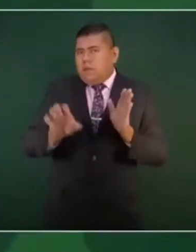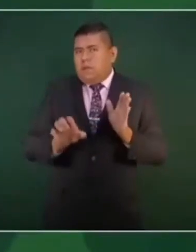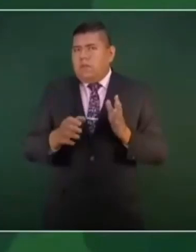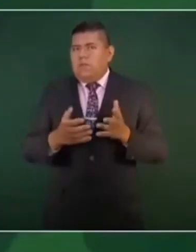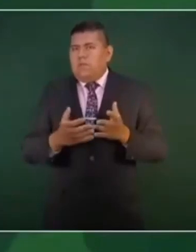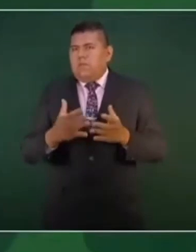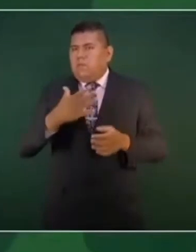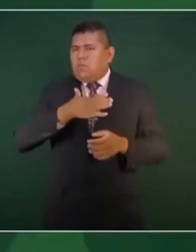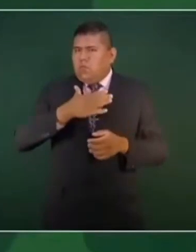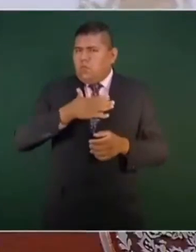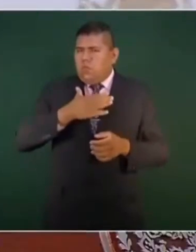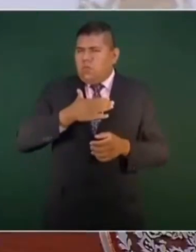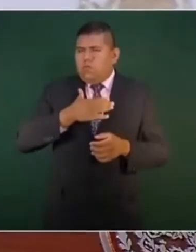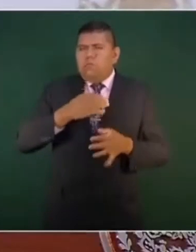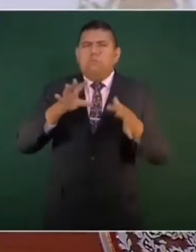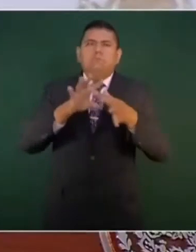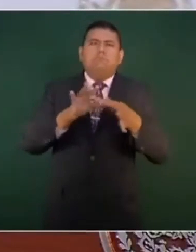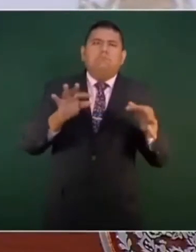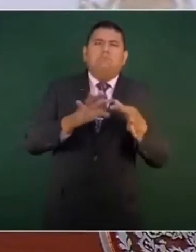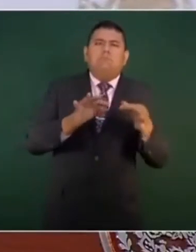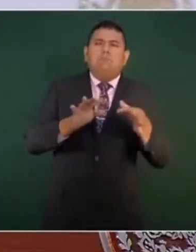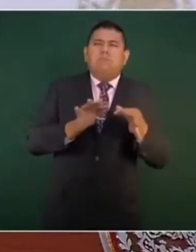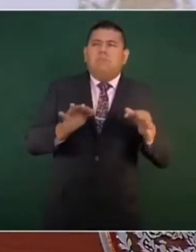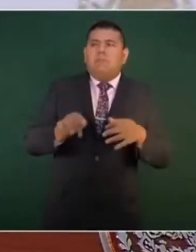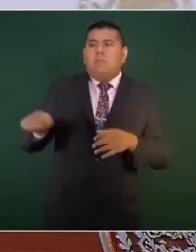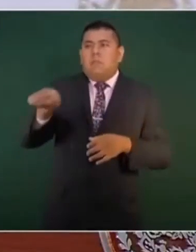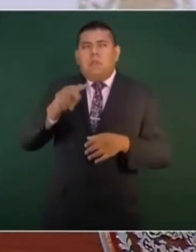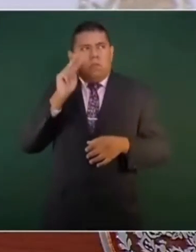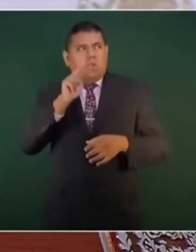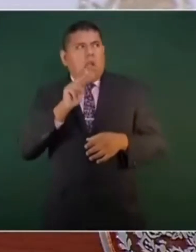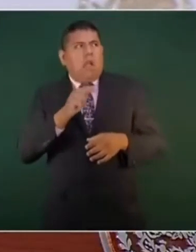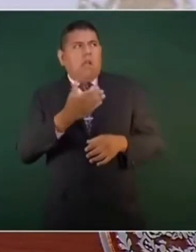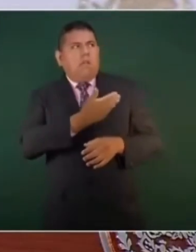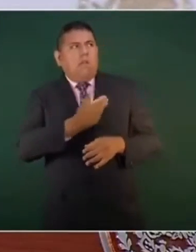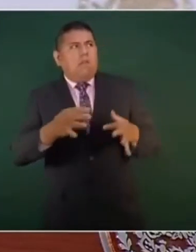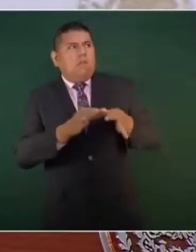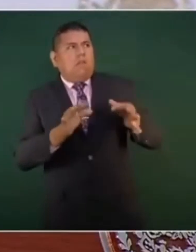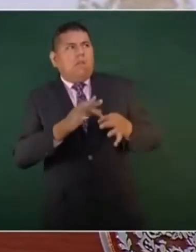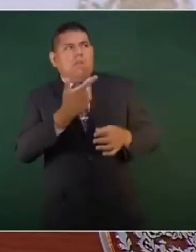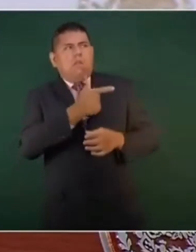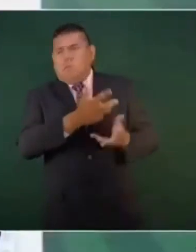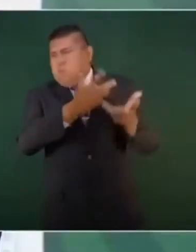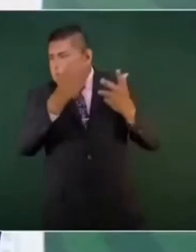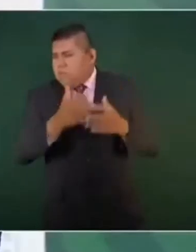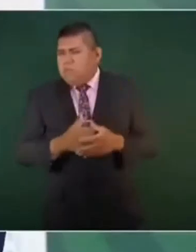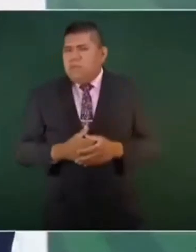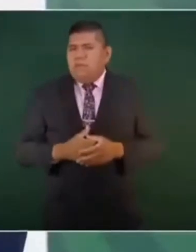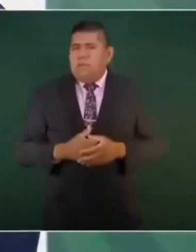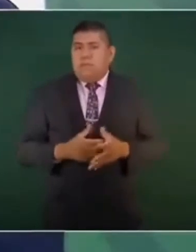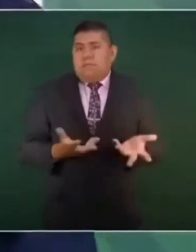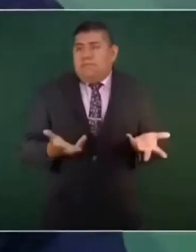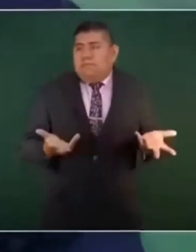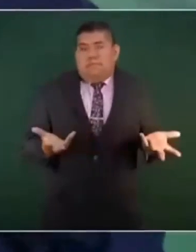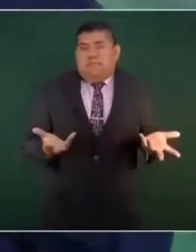les puede no les gusta pero